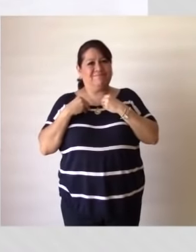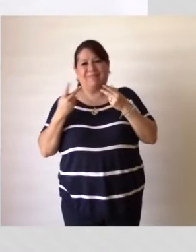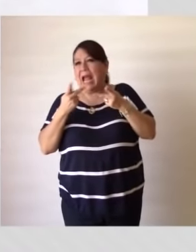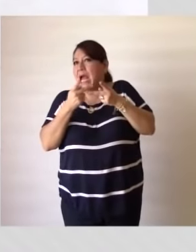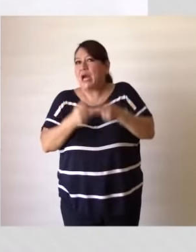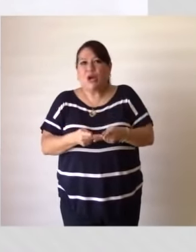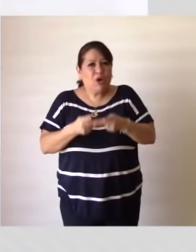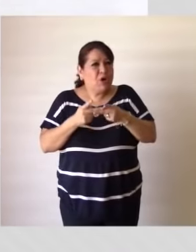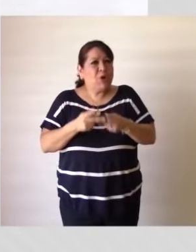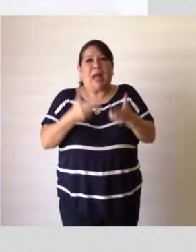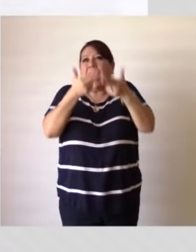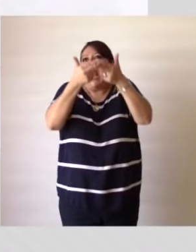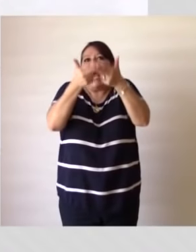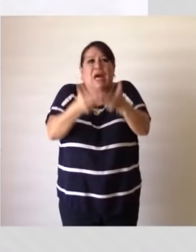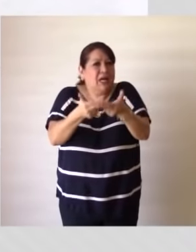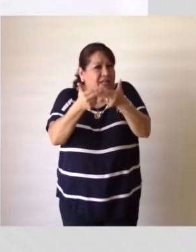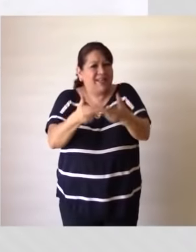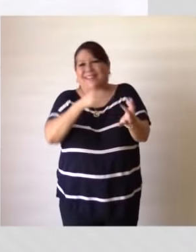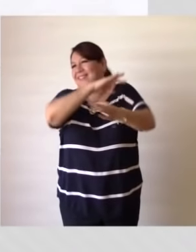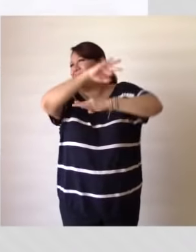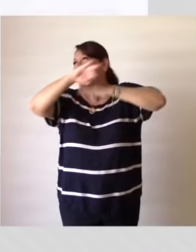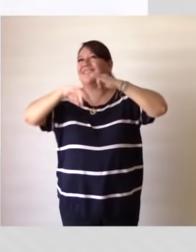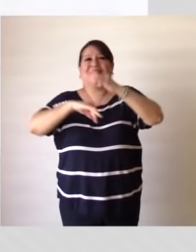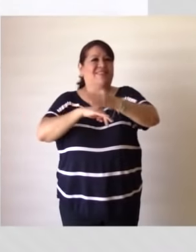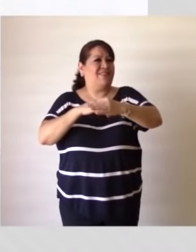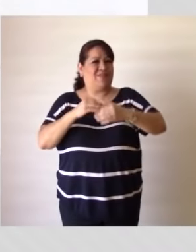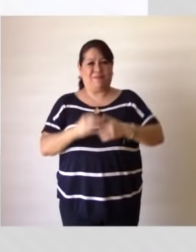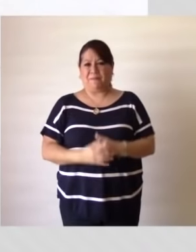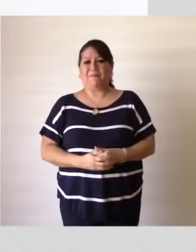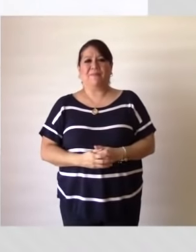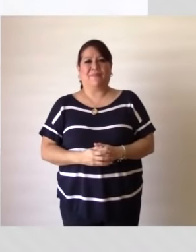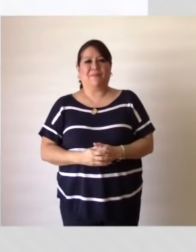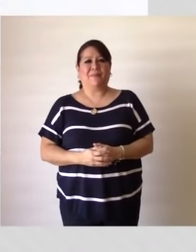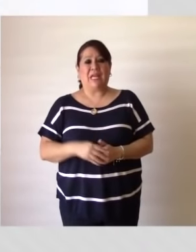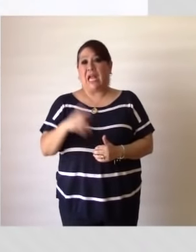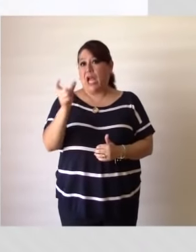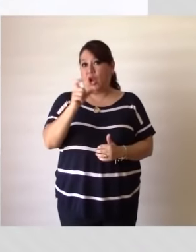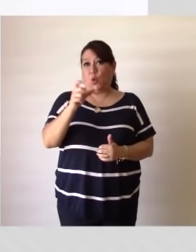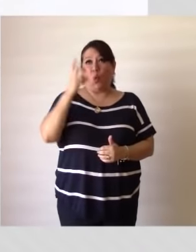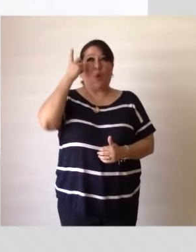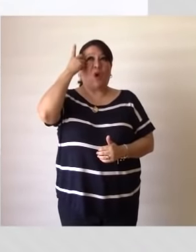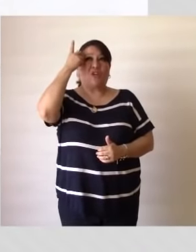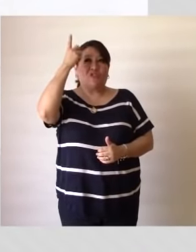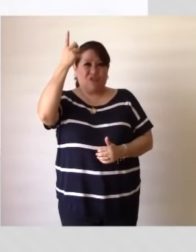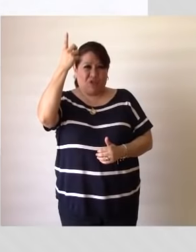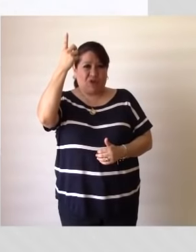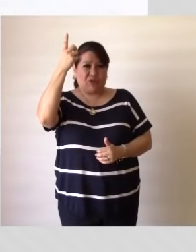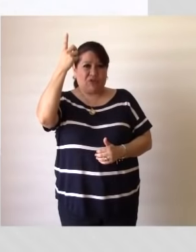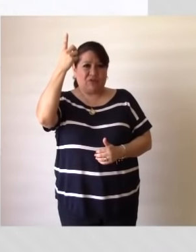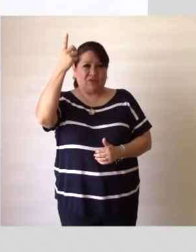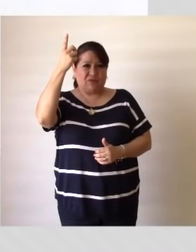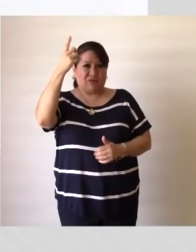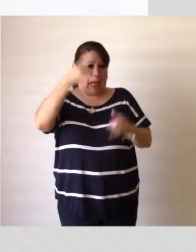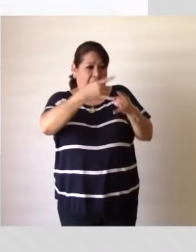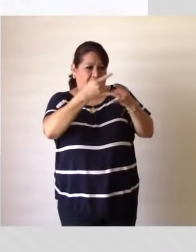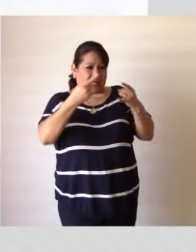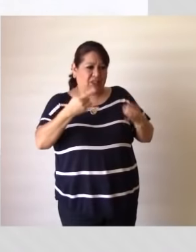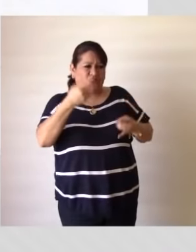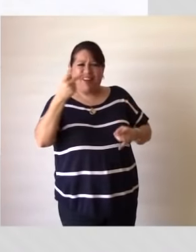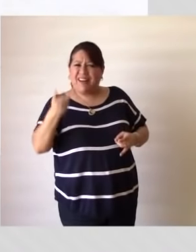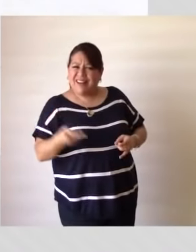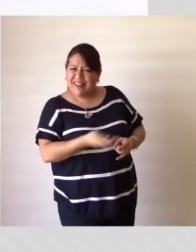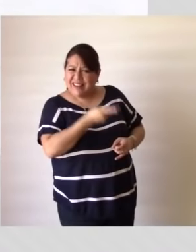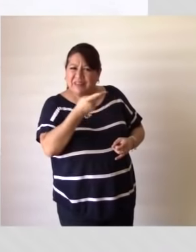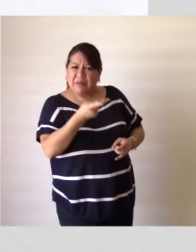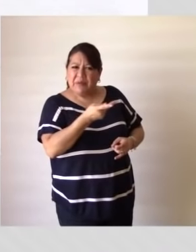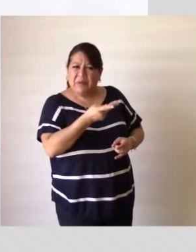cuando dios cuestiona el pueblo en esta primera parte dios les dice por qué no me dan ahora porque no me dan lo que